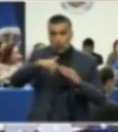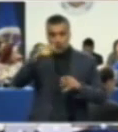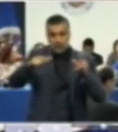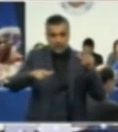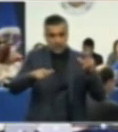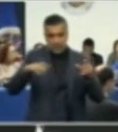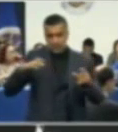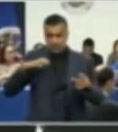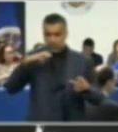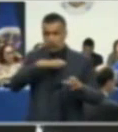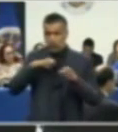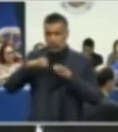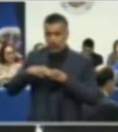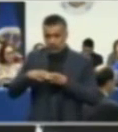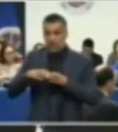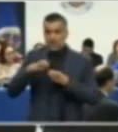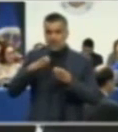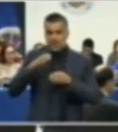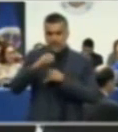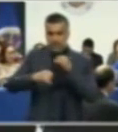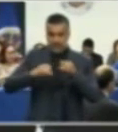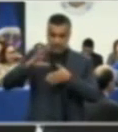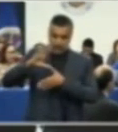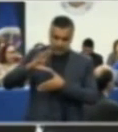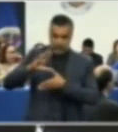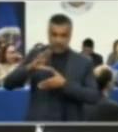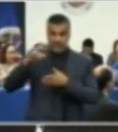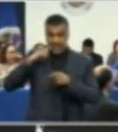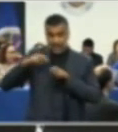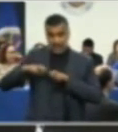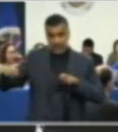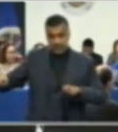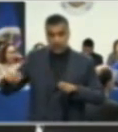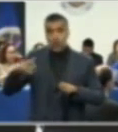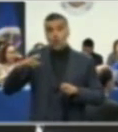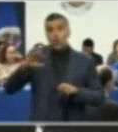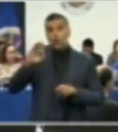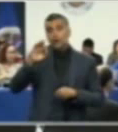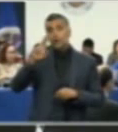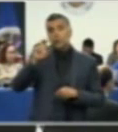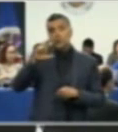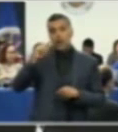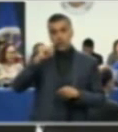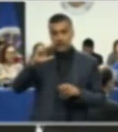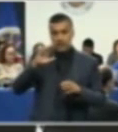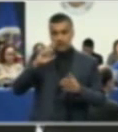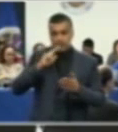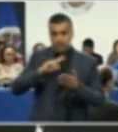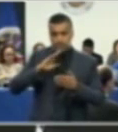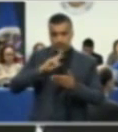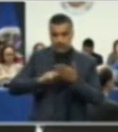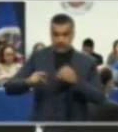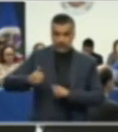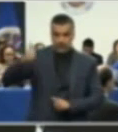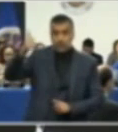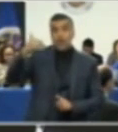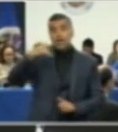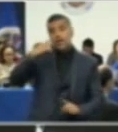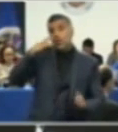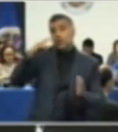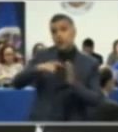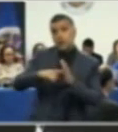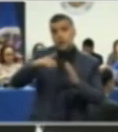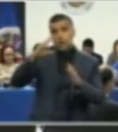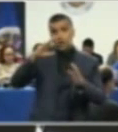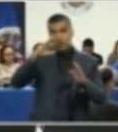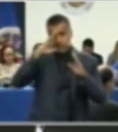de la Comisión Interamericana en general y quienes están aquí en la mesa en particular, a los funcionarios de la Secretaría Ejecutiva, y les extiende el reconocimiento